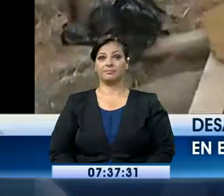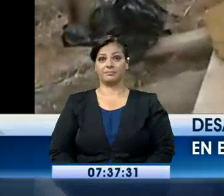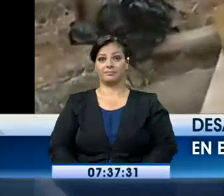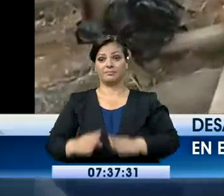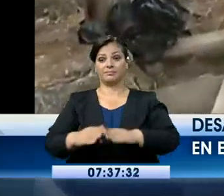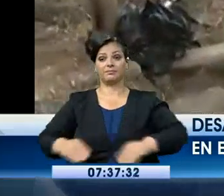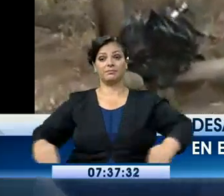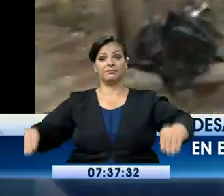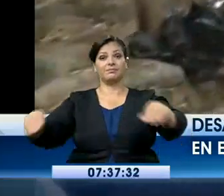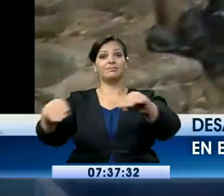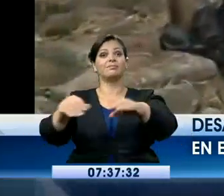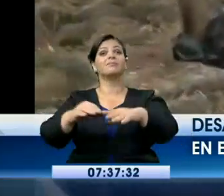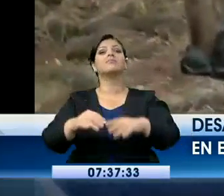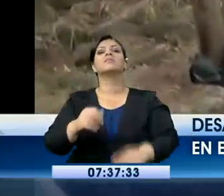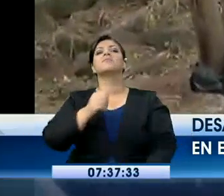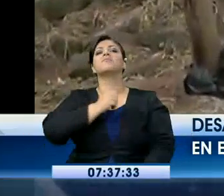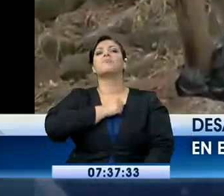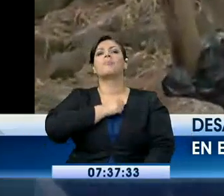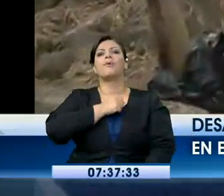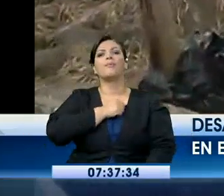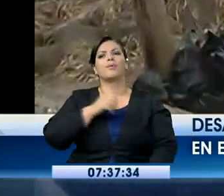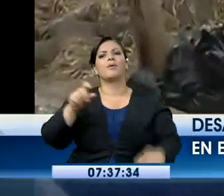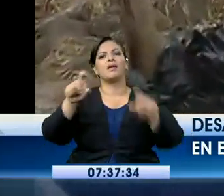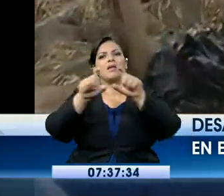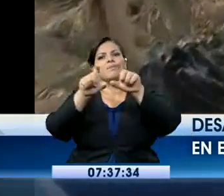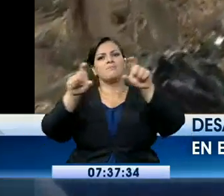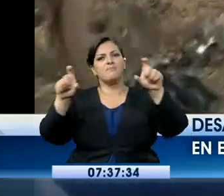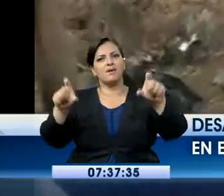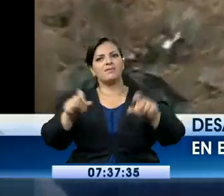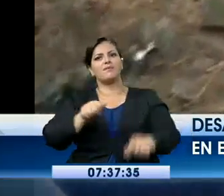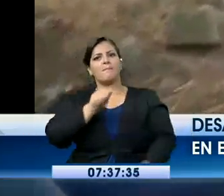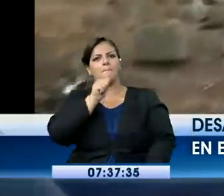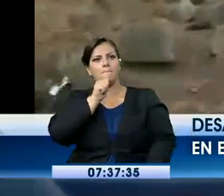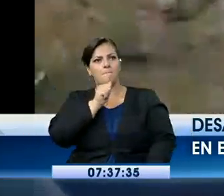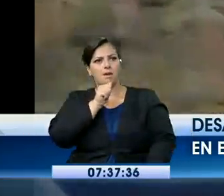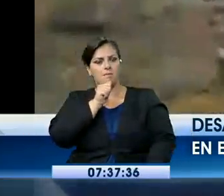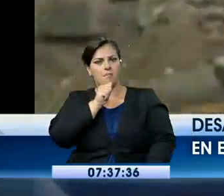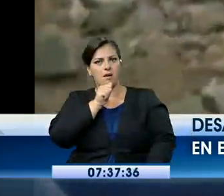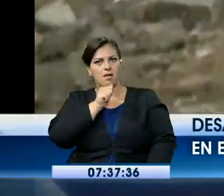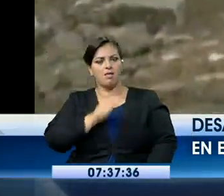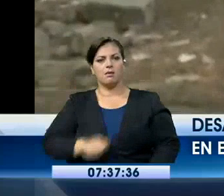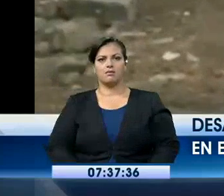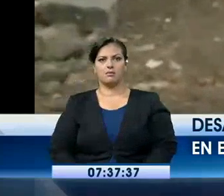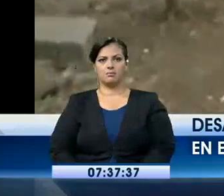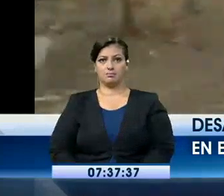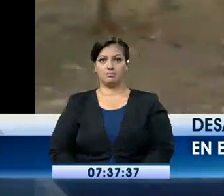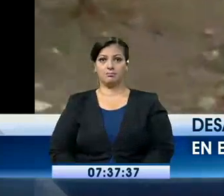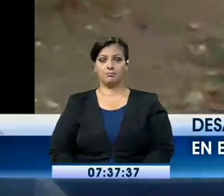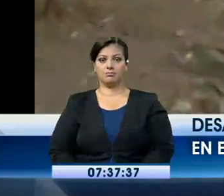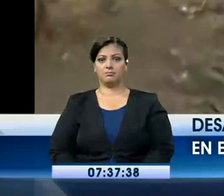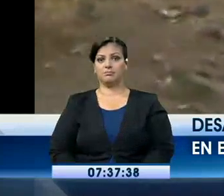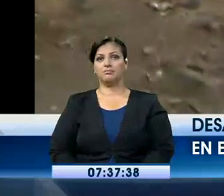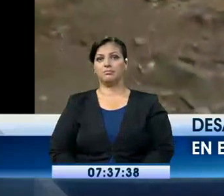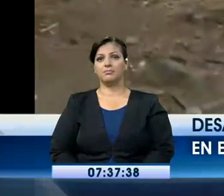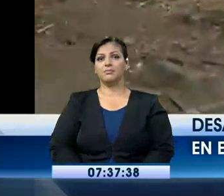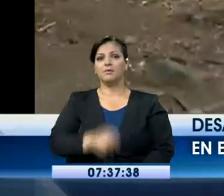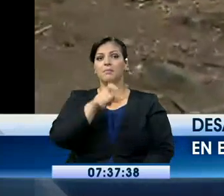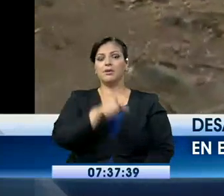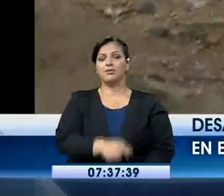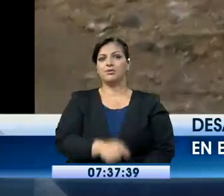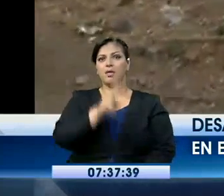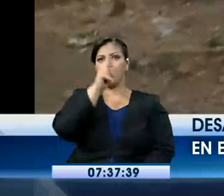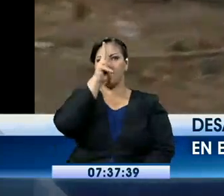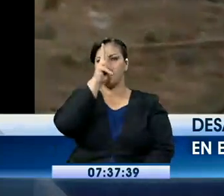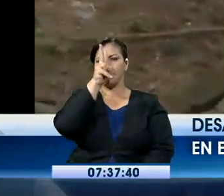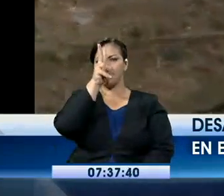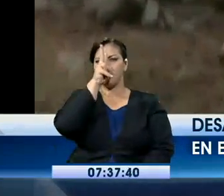empresa, de una entidad privada, ya aparentemente alguien, alguna persona, pretendió ser vivo en